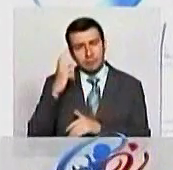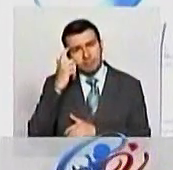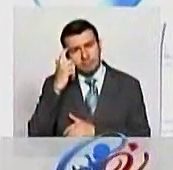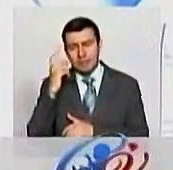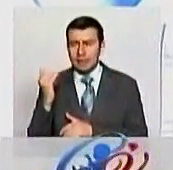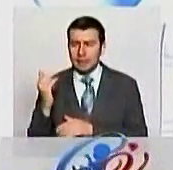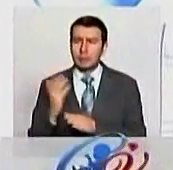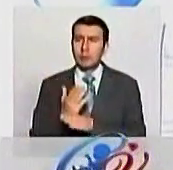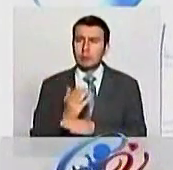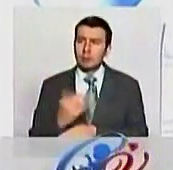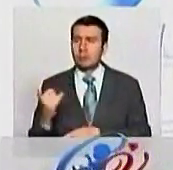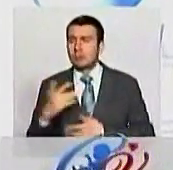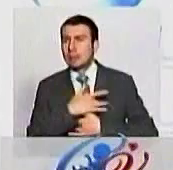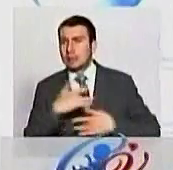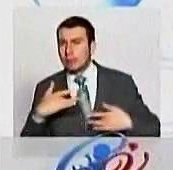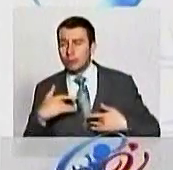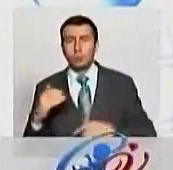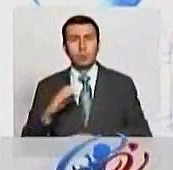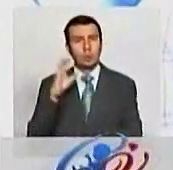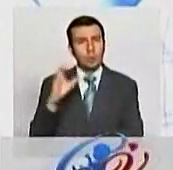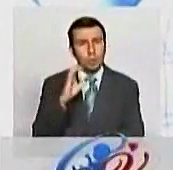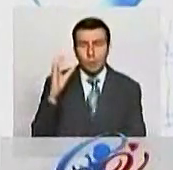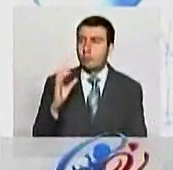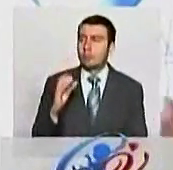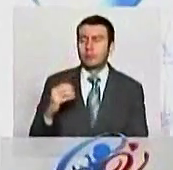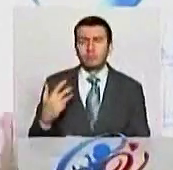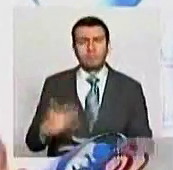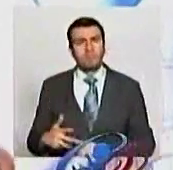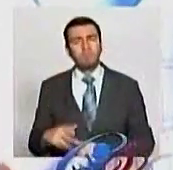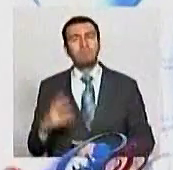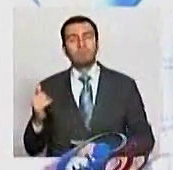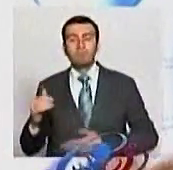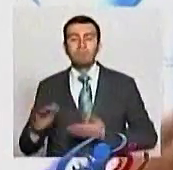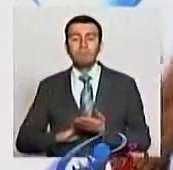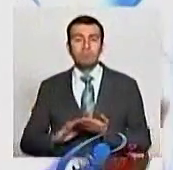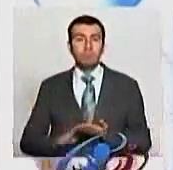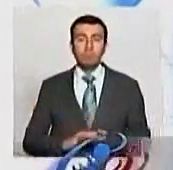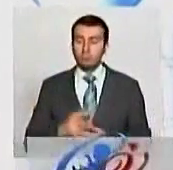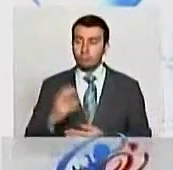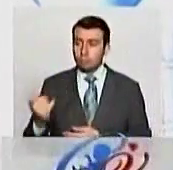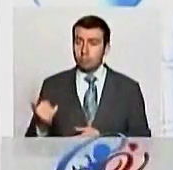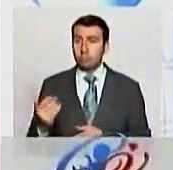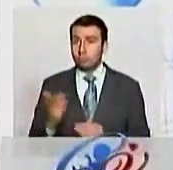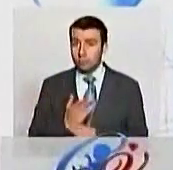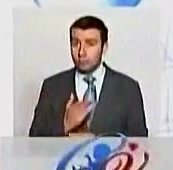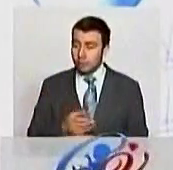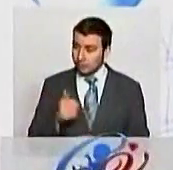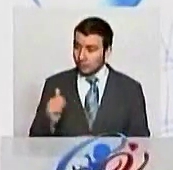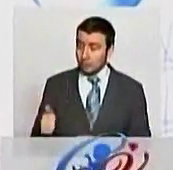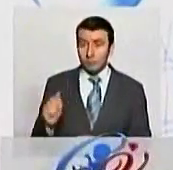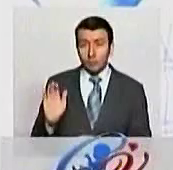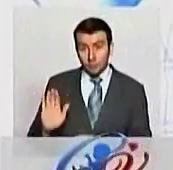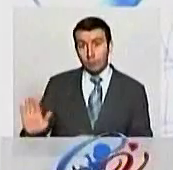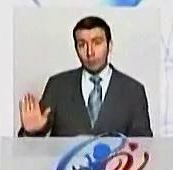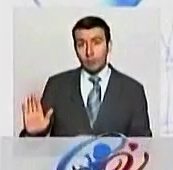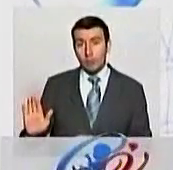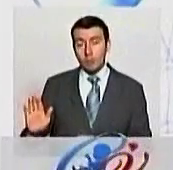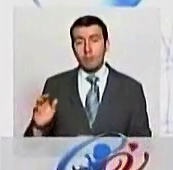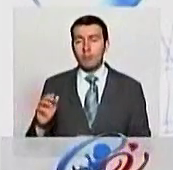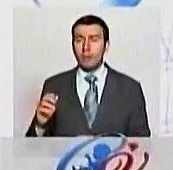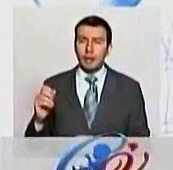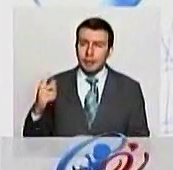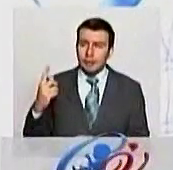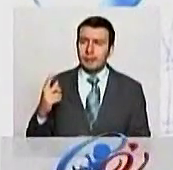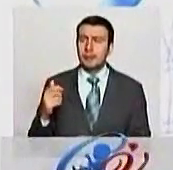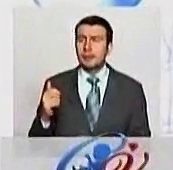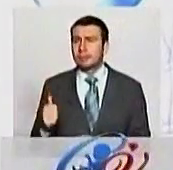de salud en Colombia y en todo el mundo, porque estamos viendo una problemática para usted, paciente, en el manejo,